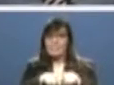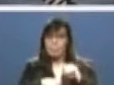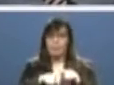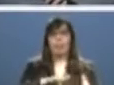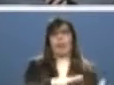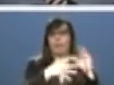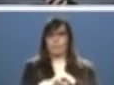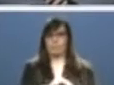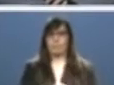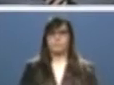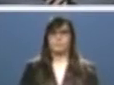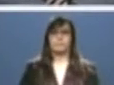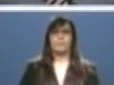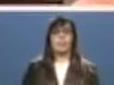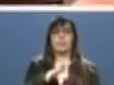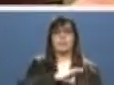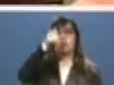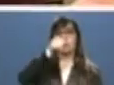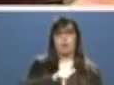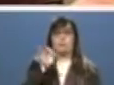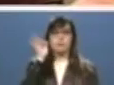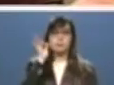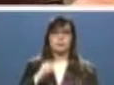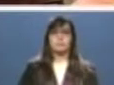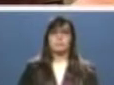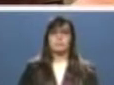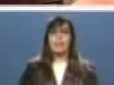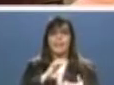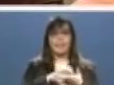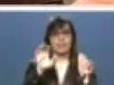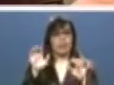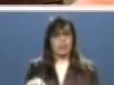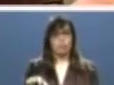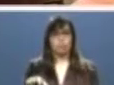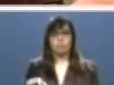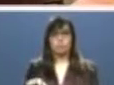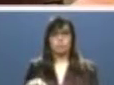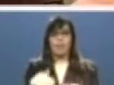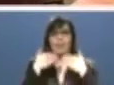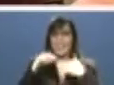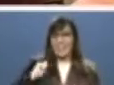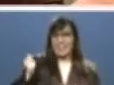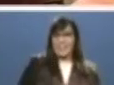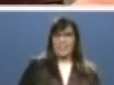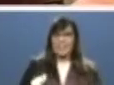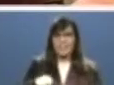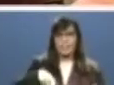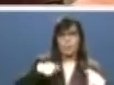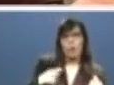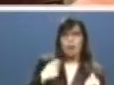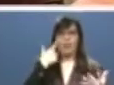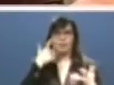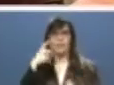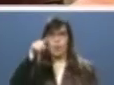García Sirac, ha querido defender el modelo de comunidad. Castilla y León, con su riqueza natural, artística y